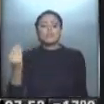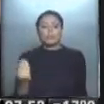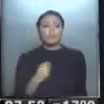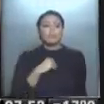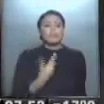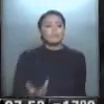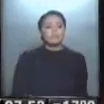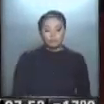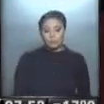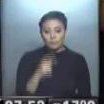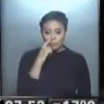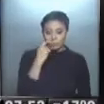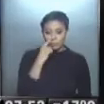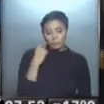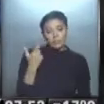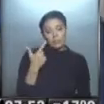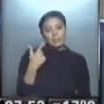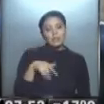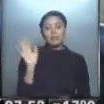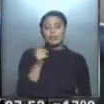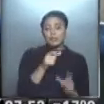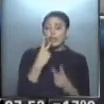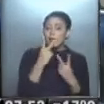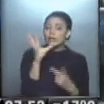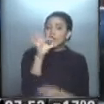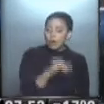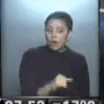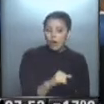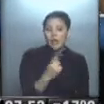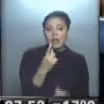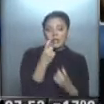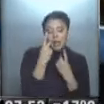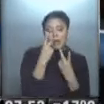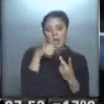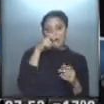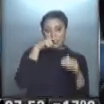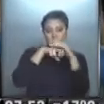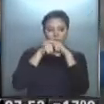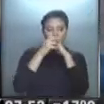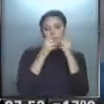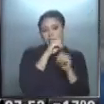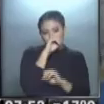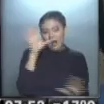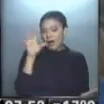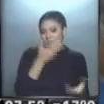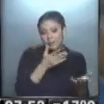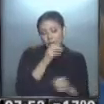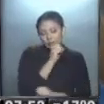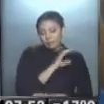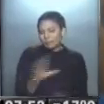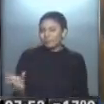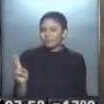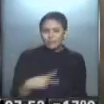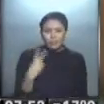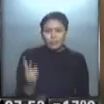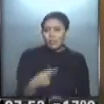gente? Y caló hondo el aumento en el bolsillo del usuario que día a día usa este servicio y el servicio malo, un servicio pésimo, un servicio